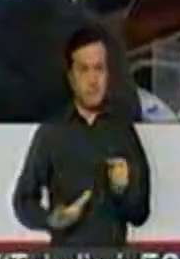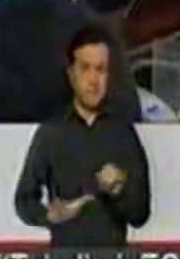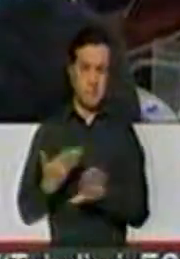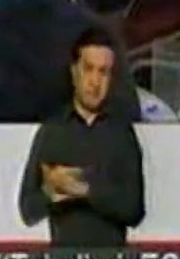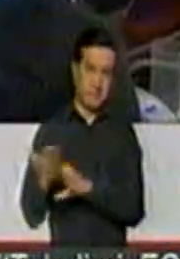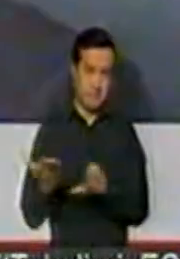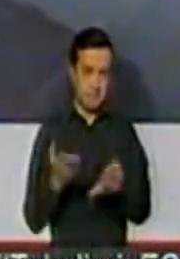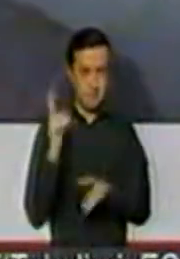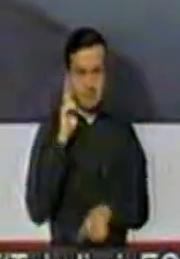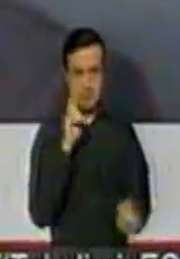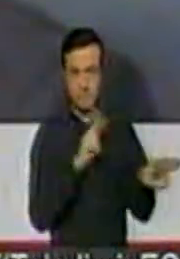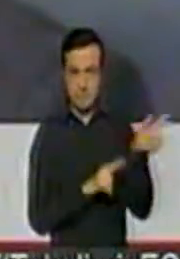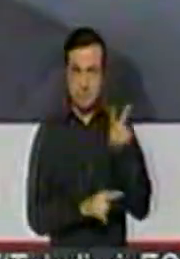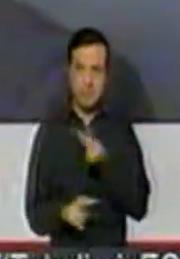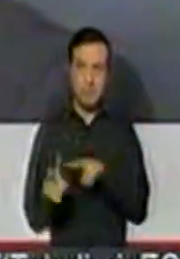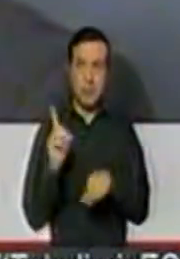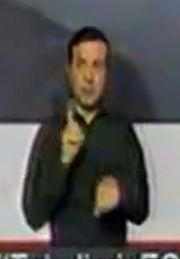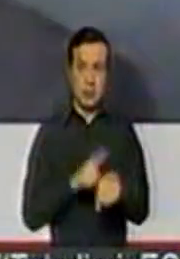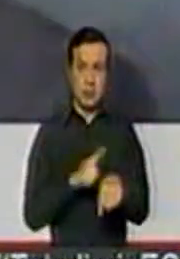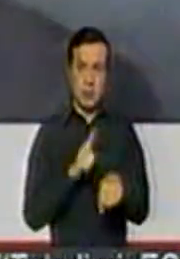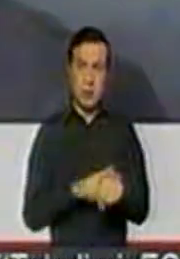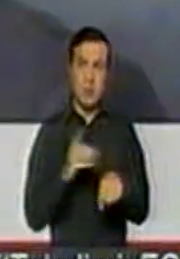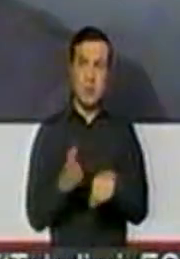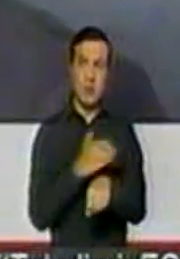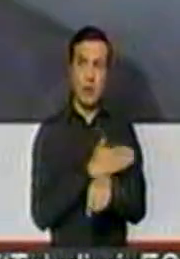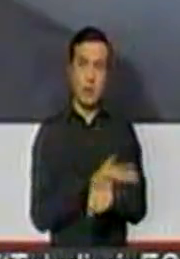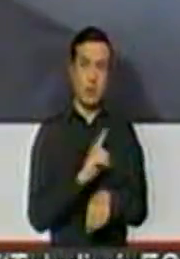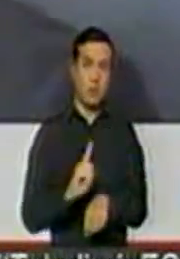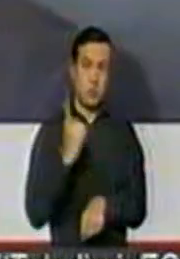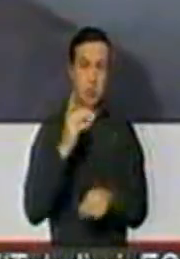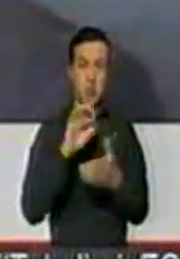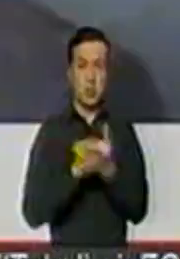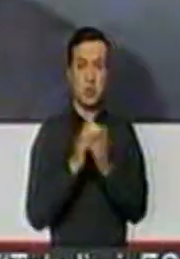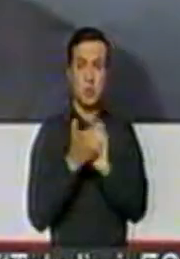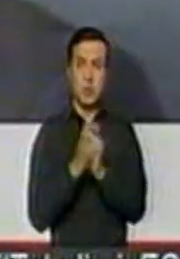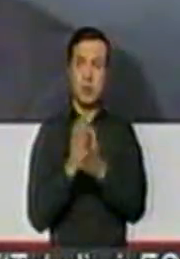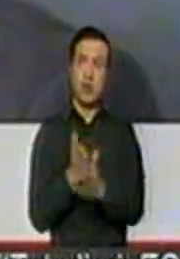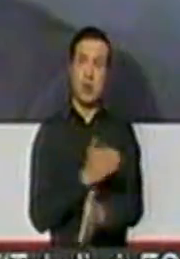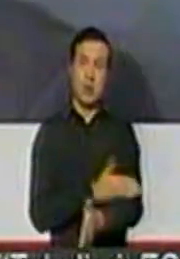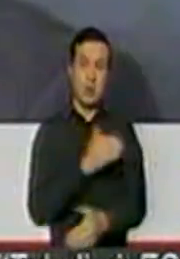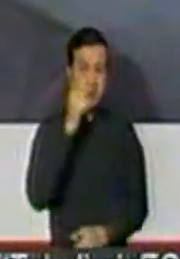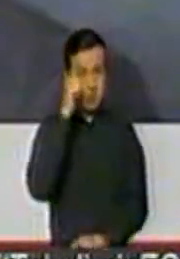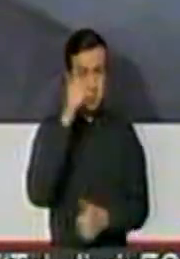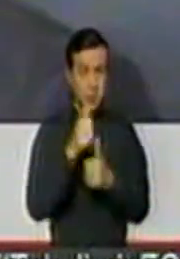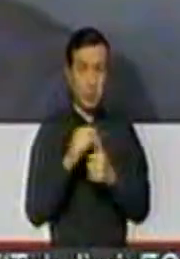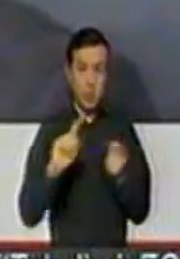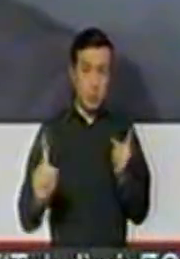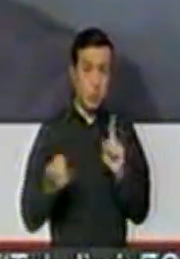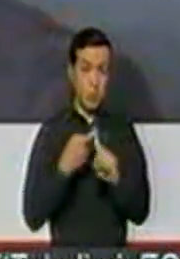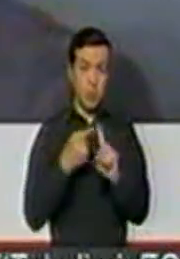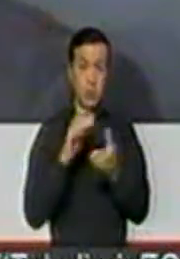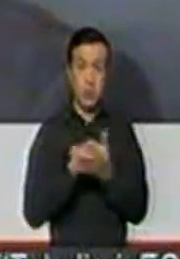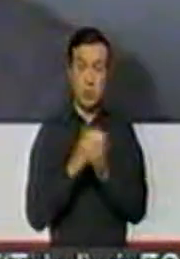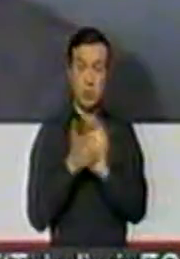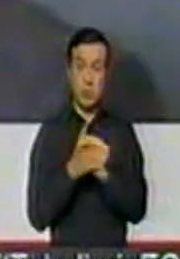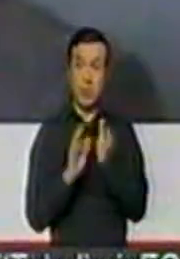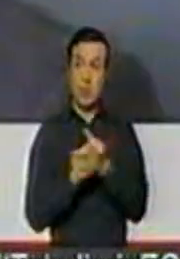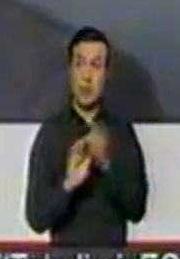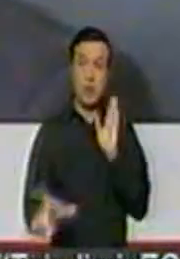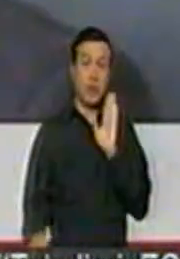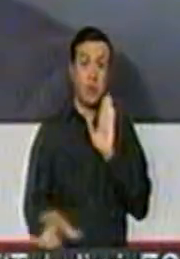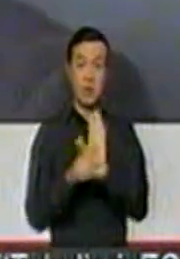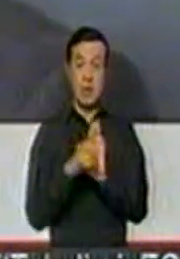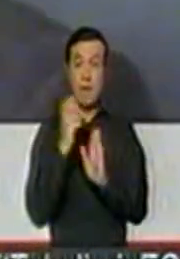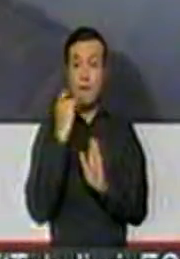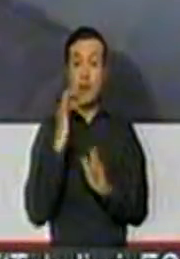su análisis. Y tiene que haber tiempo para el veto antes del 1 de noviembre, porque recuerden ustedes que el 1 de noviembre, por ley, es la